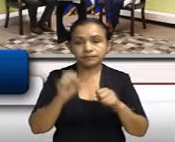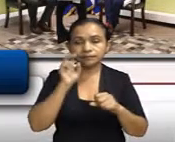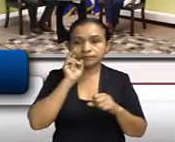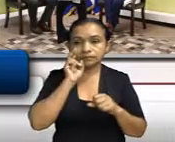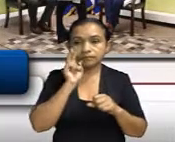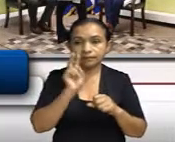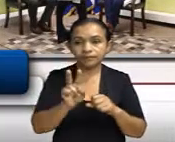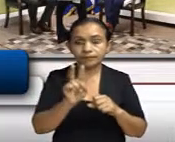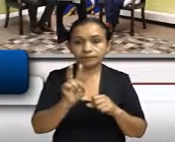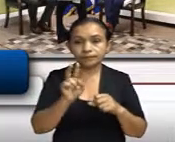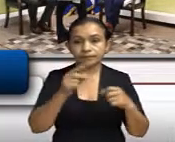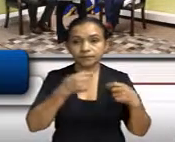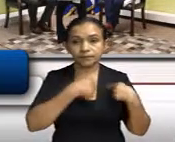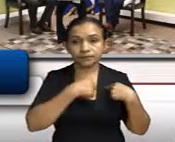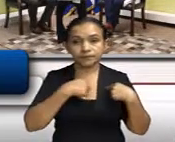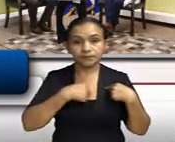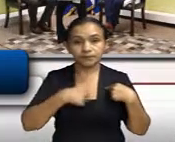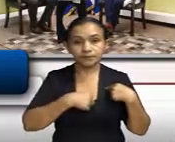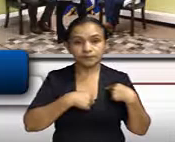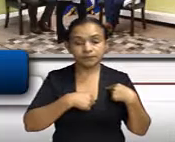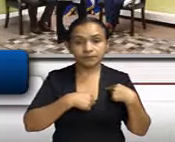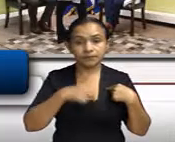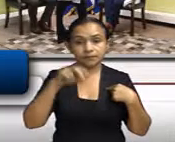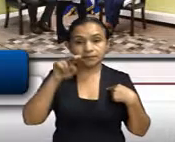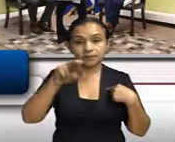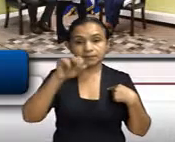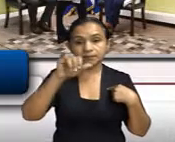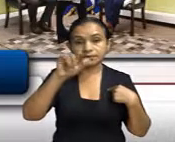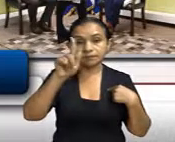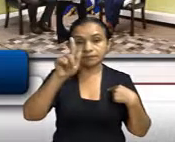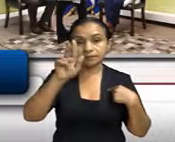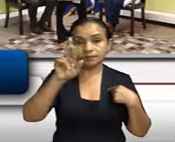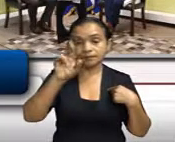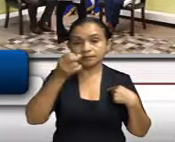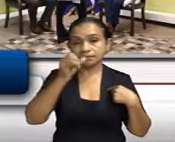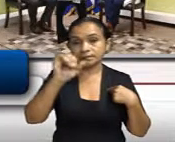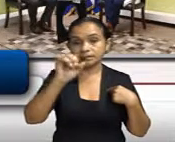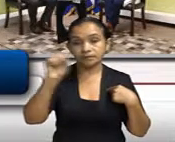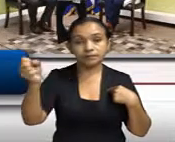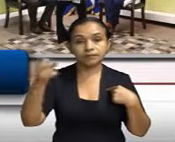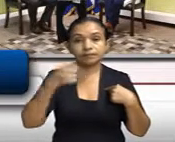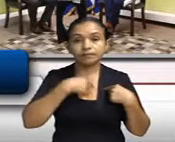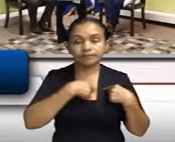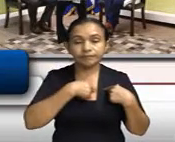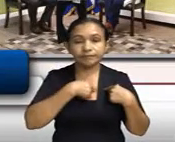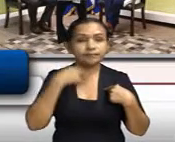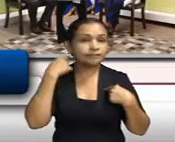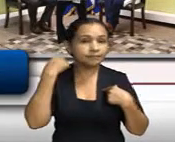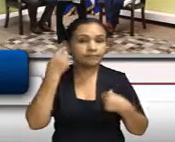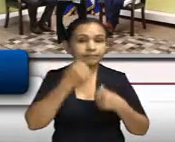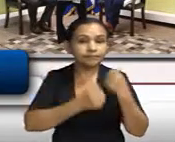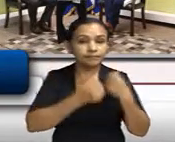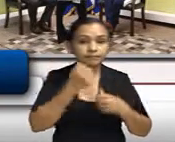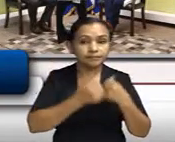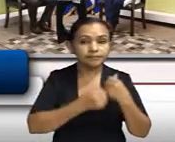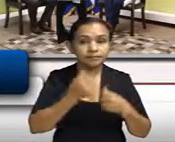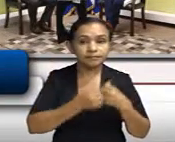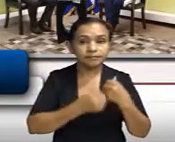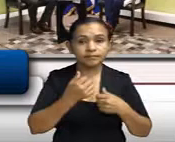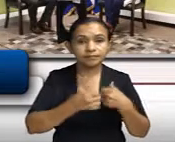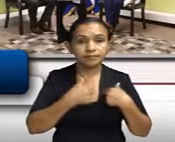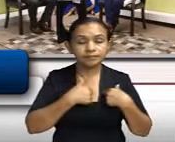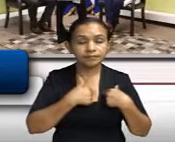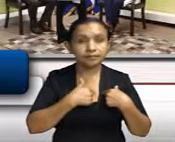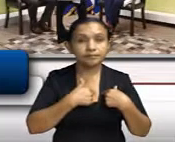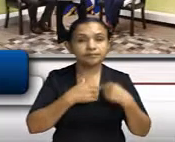del el electro, que llamamos zona de necrosis, una onda Q que vemos en el electro, y con el eco vemos trastornos del movimiento, porque el ecocardiograma